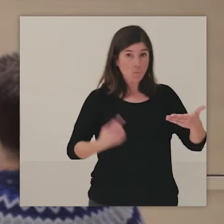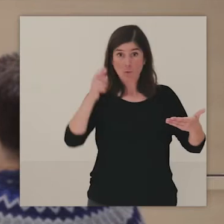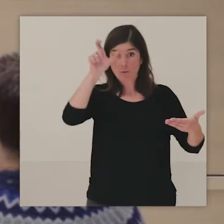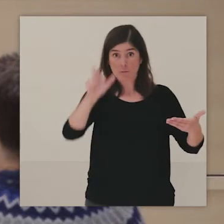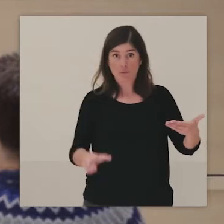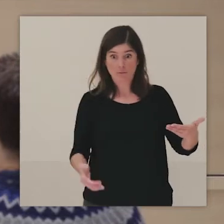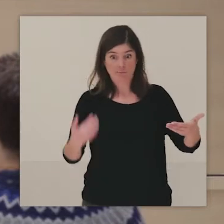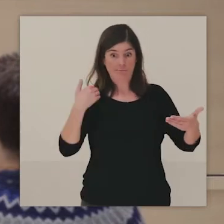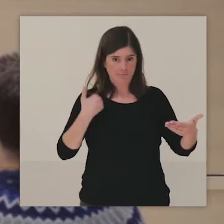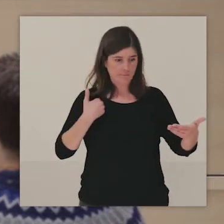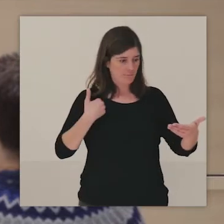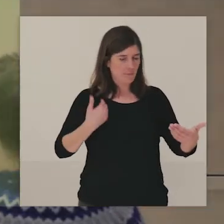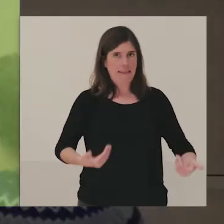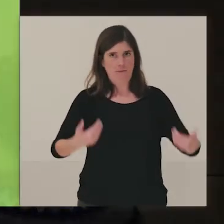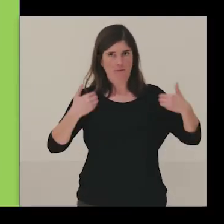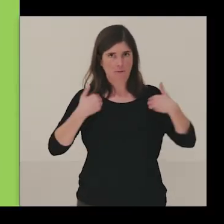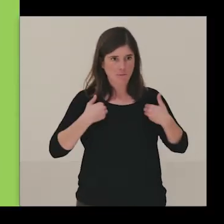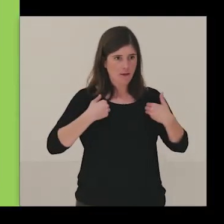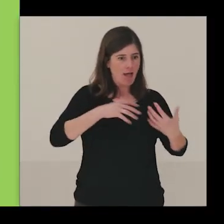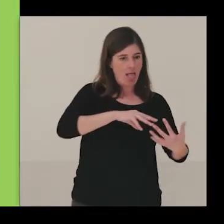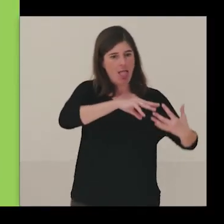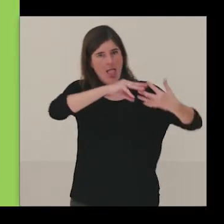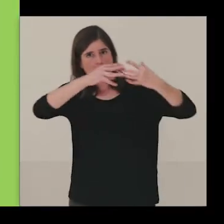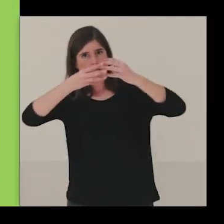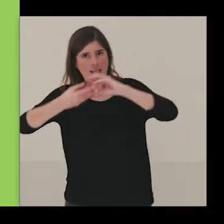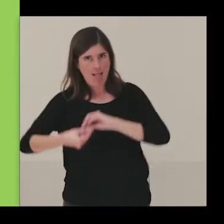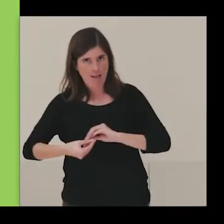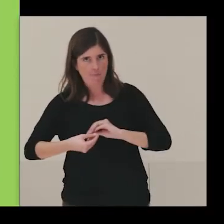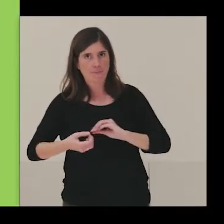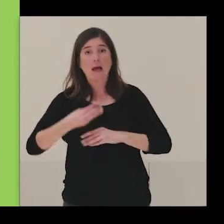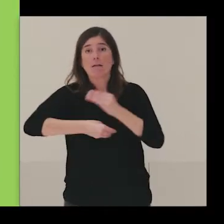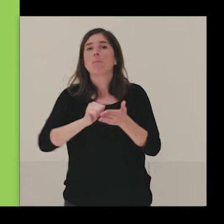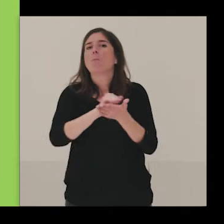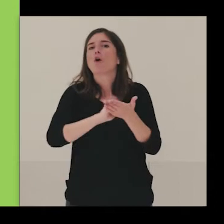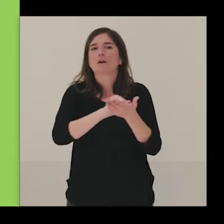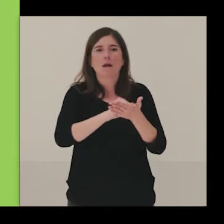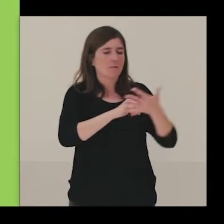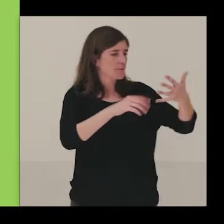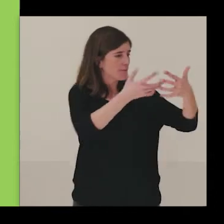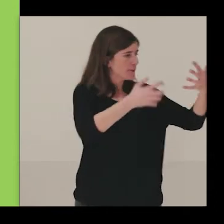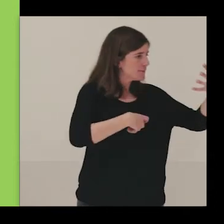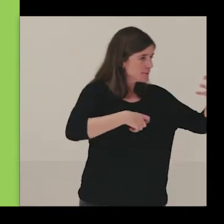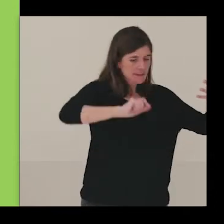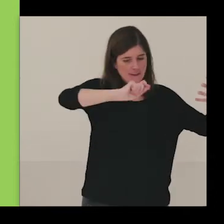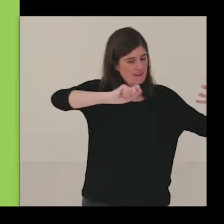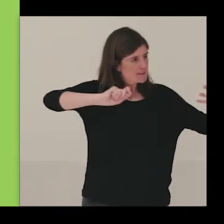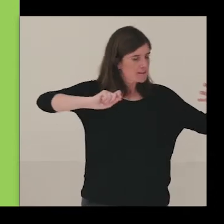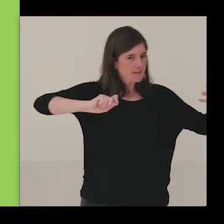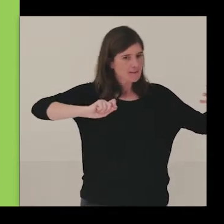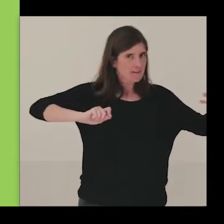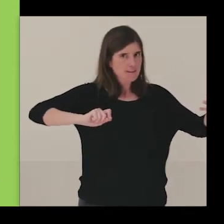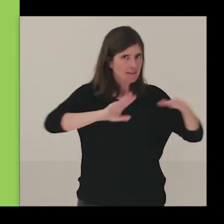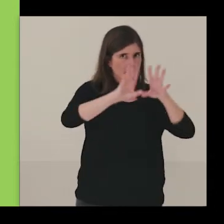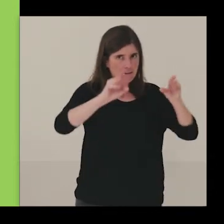esa adaptación del texto, que genera un determinado borrador, y a partir de ese